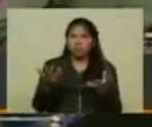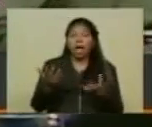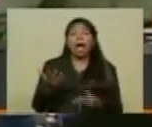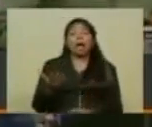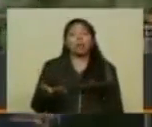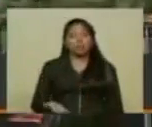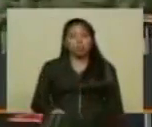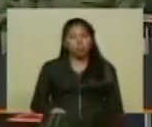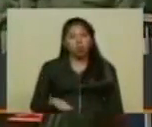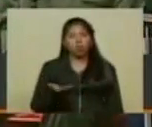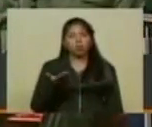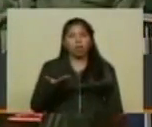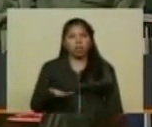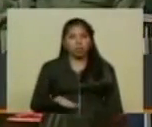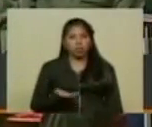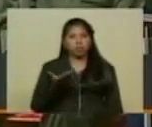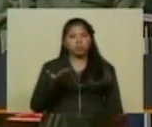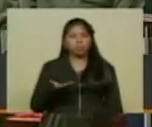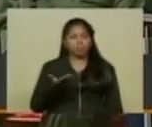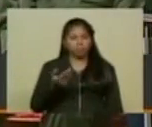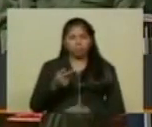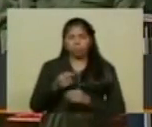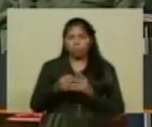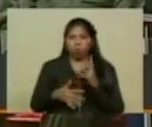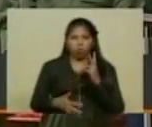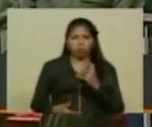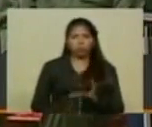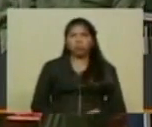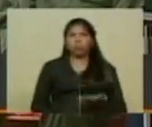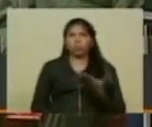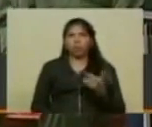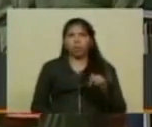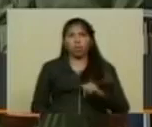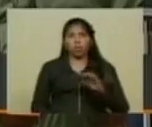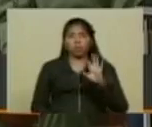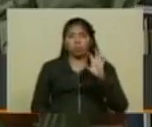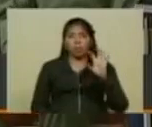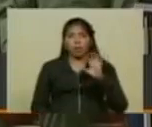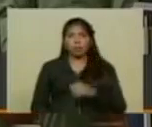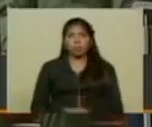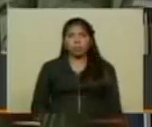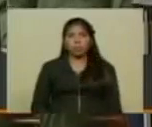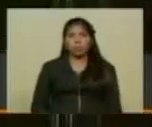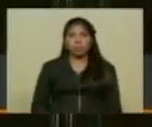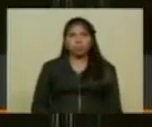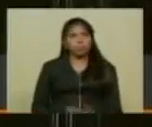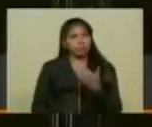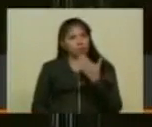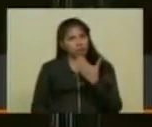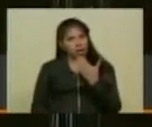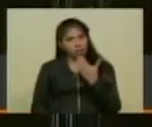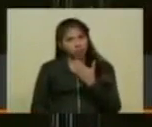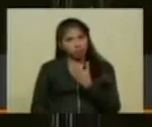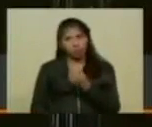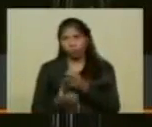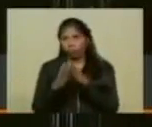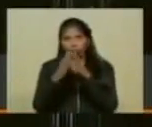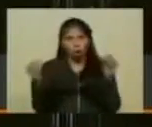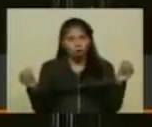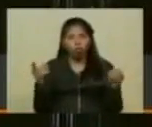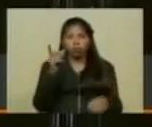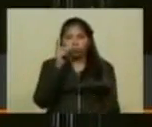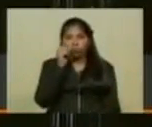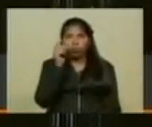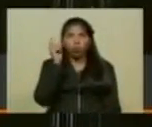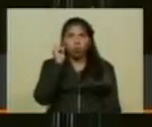fundamentales en áreas muy importantes de nuestra patria. Agradezco mucho a todos, a todas,